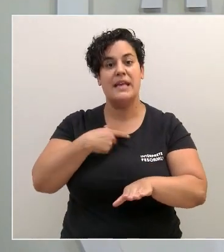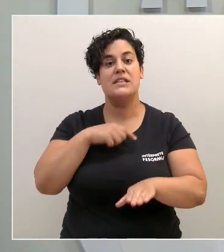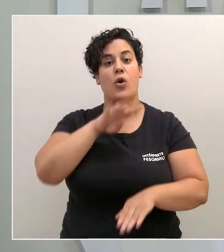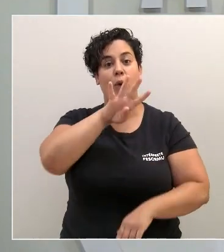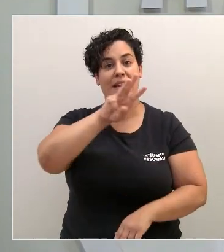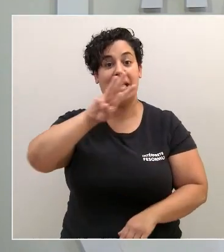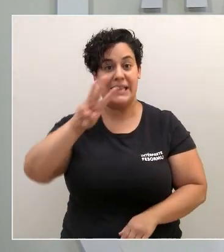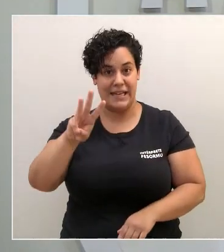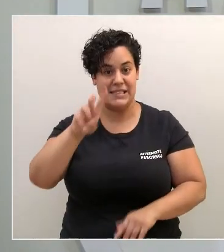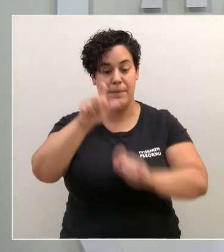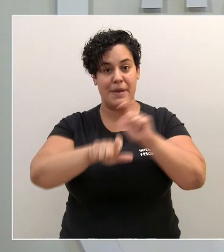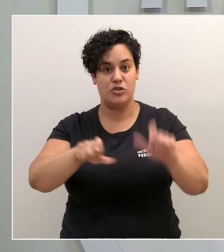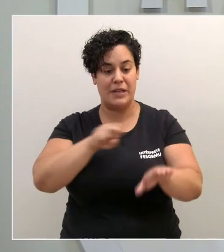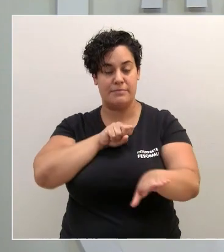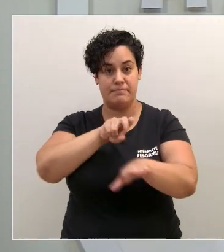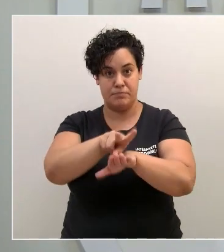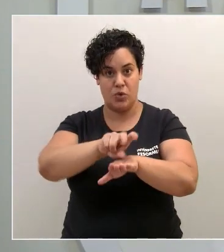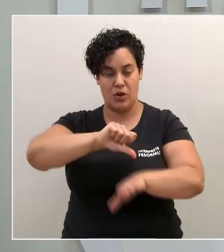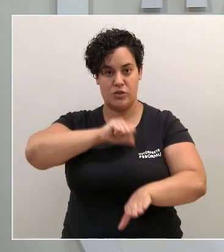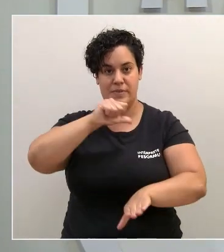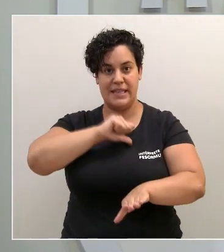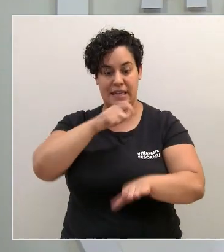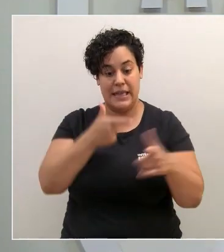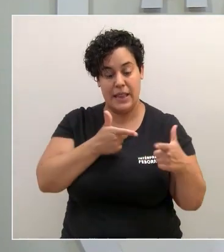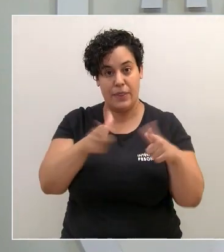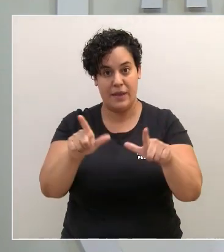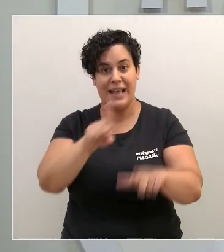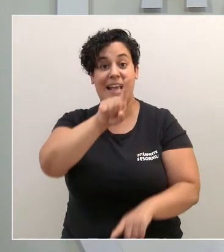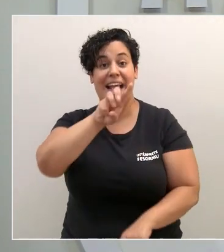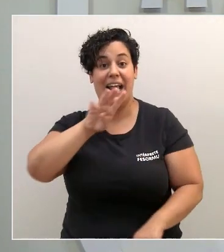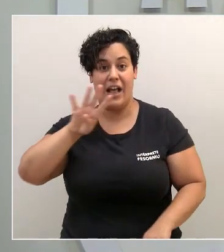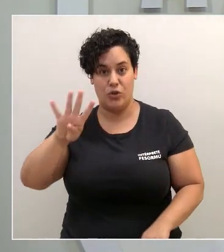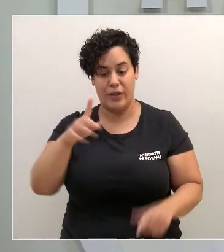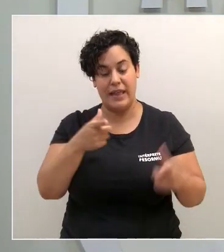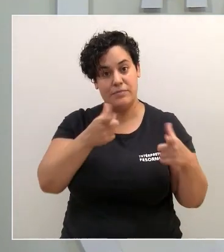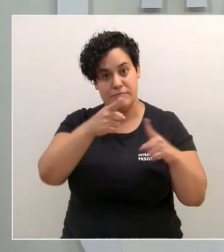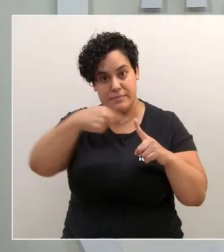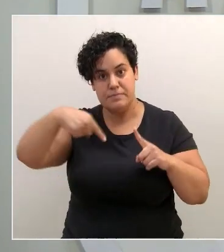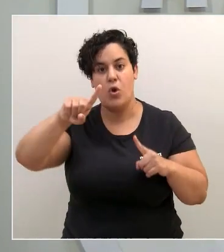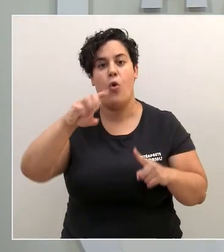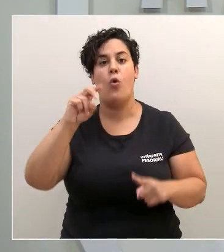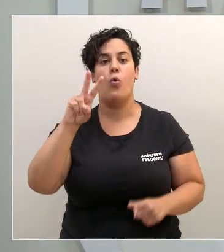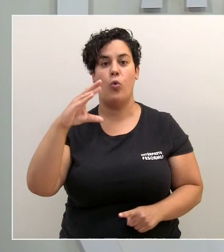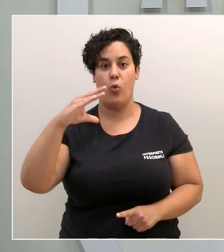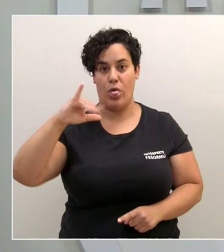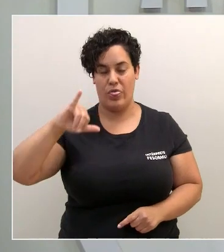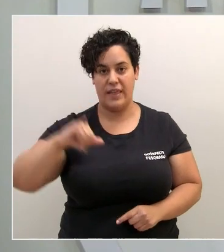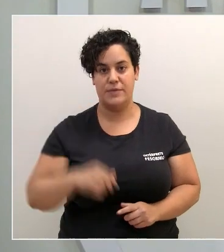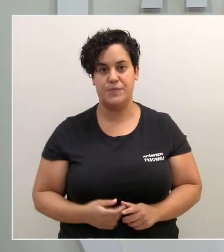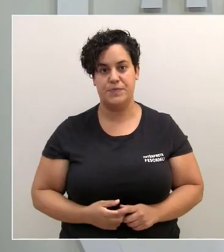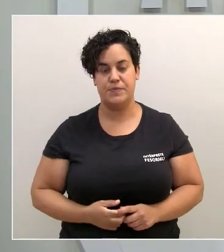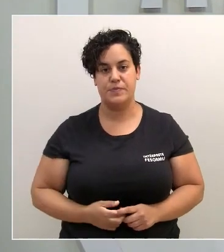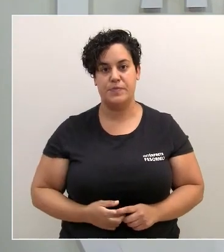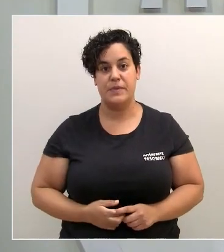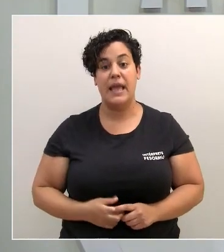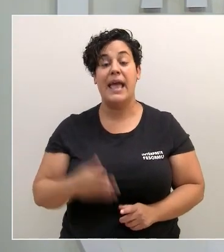43 personas hospitalizadas. De ellos, 14 se hallan en las unidades de cuidados intensivos, cuya